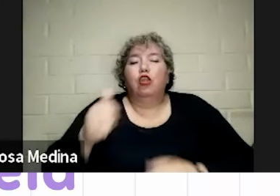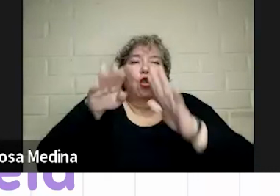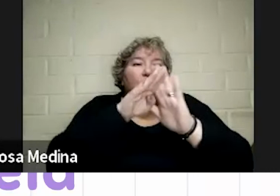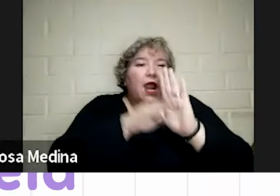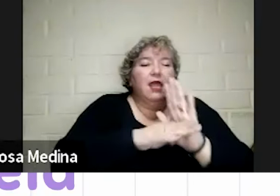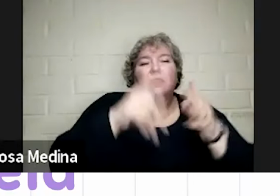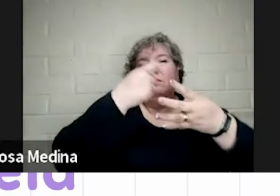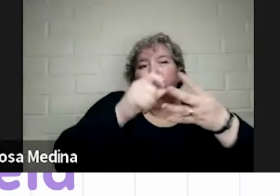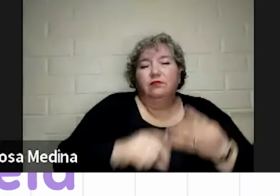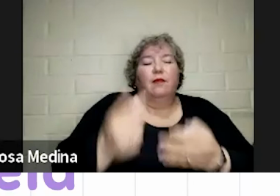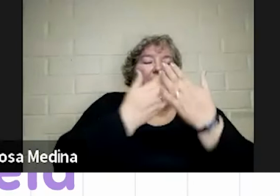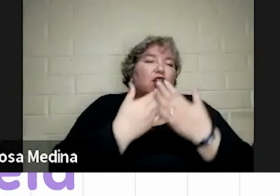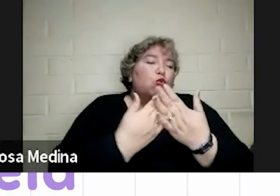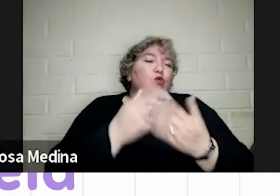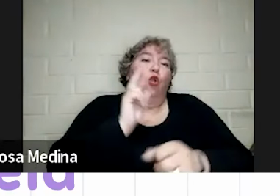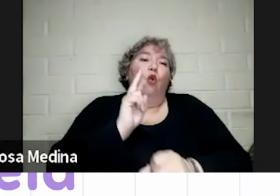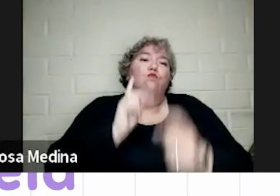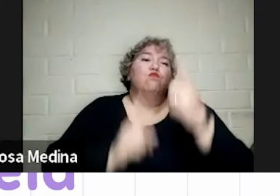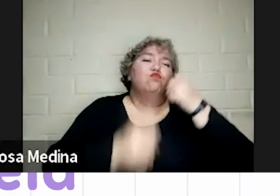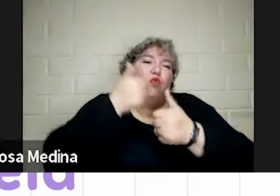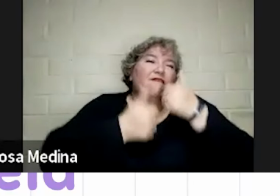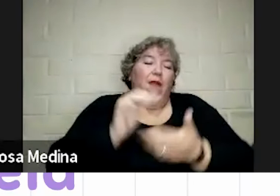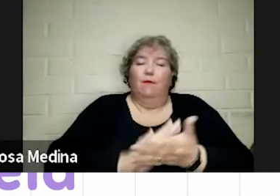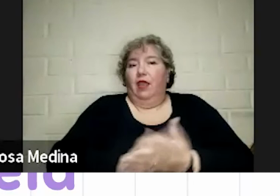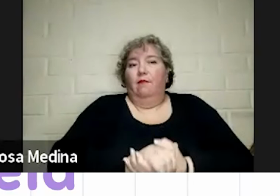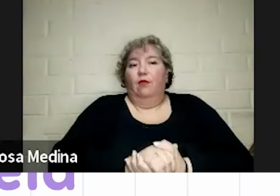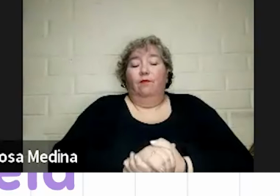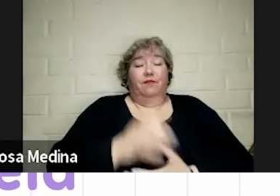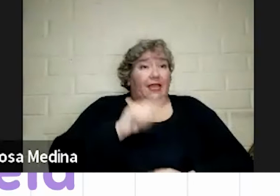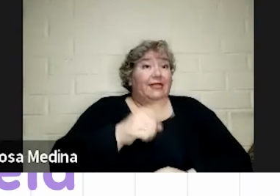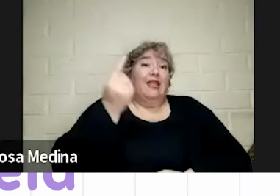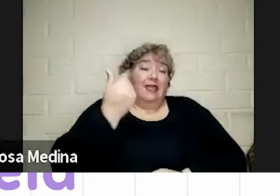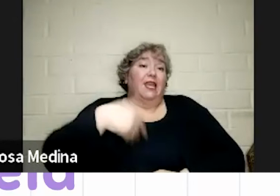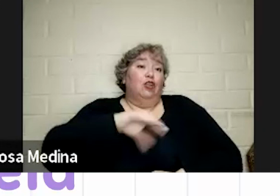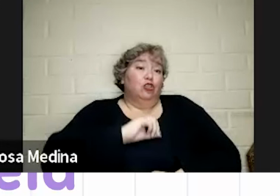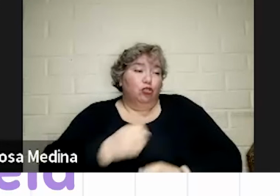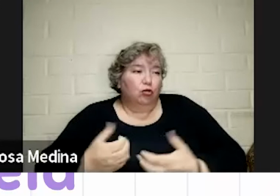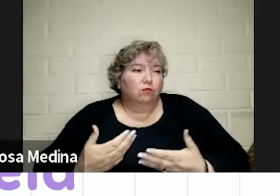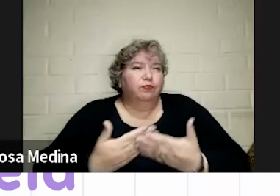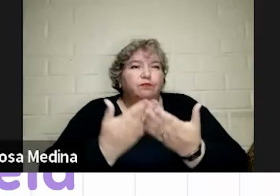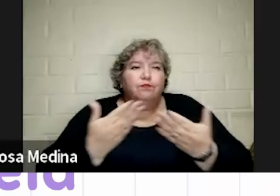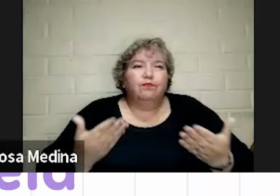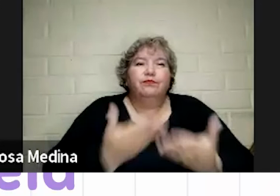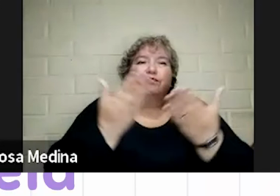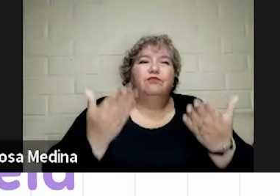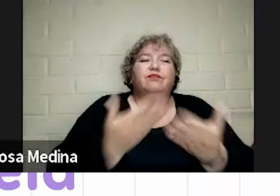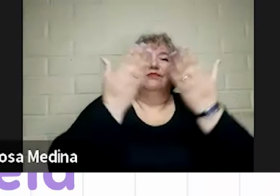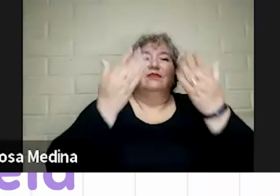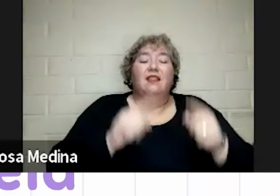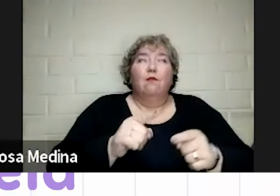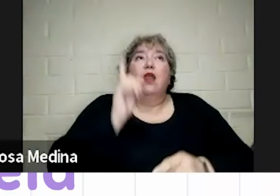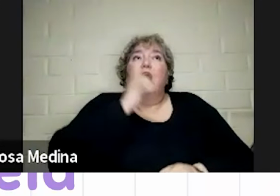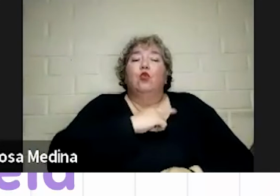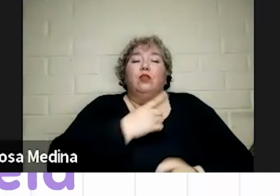estudio para la prueba, por ejemplo. Y la idea es que esto nosotros lo vayamos reforzando tanto que finalmente sea una conducta que se